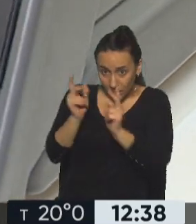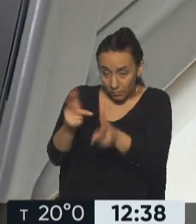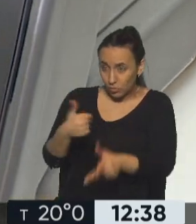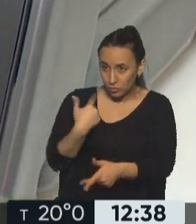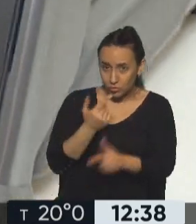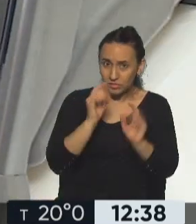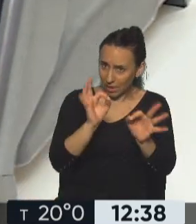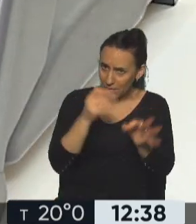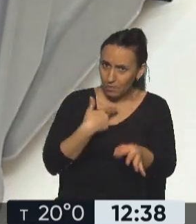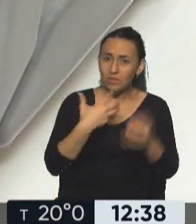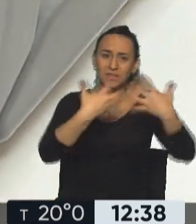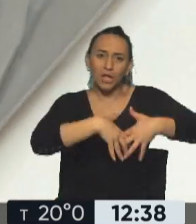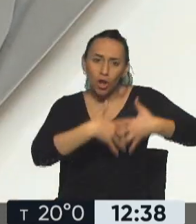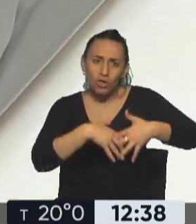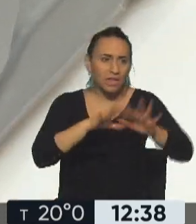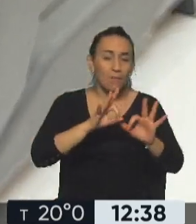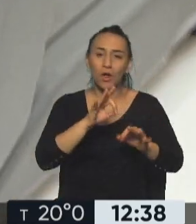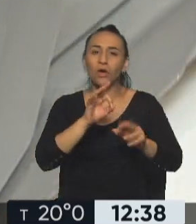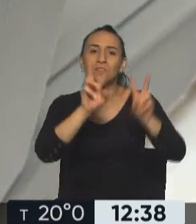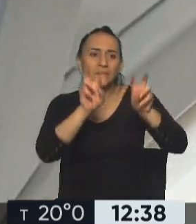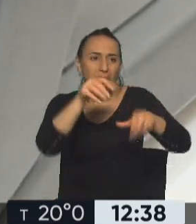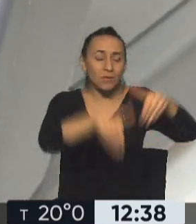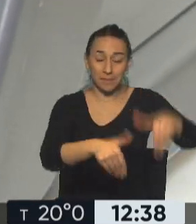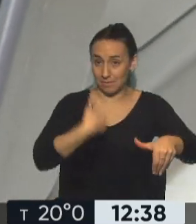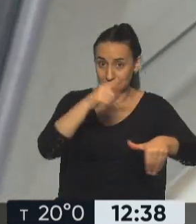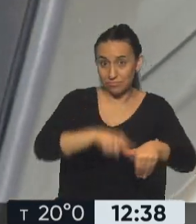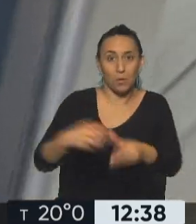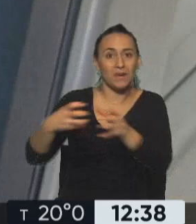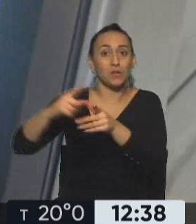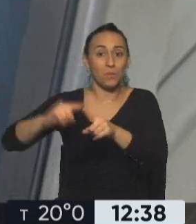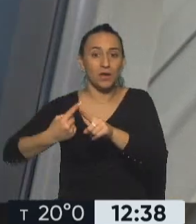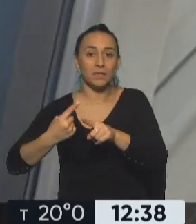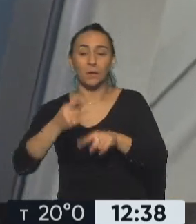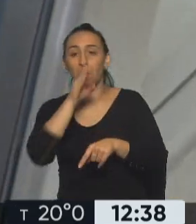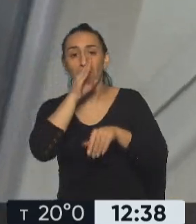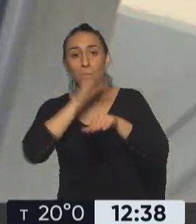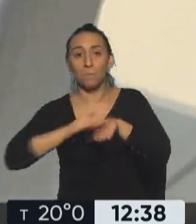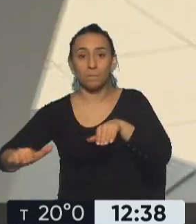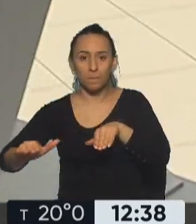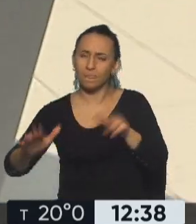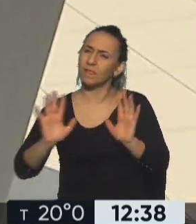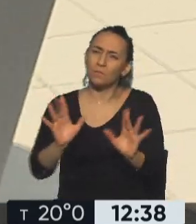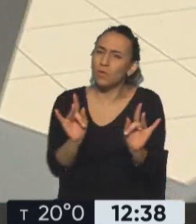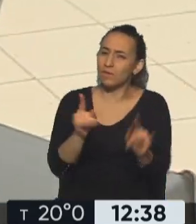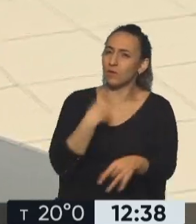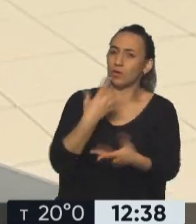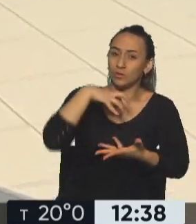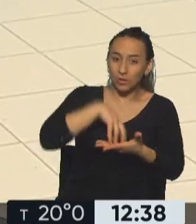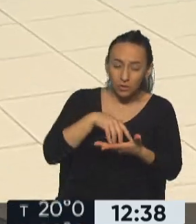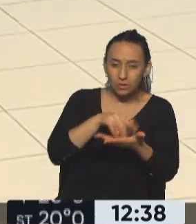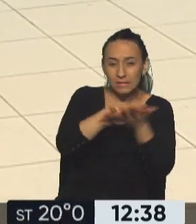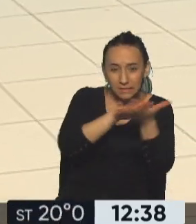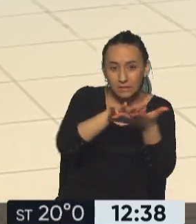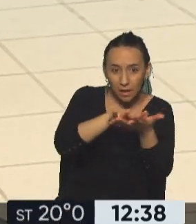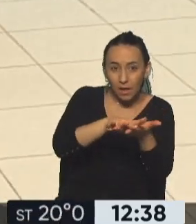los derechos electorales. Pero si los partidos políticos no accionan sobre esto, es muy difícil que una organización como nosotros dé vuelta a esto.